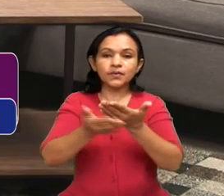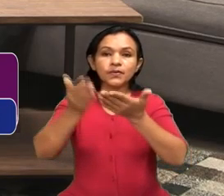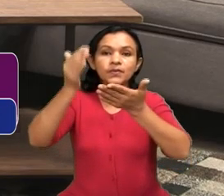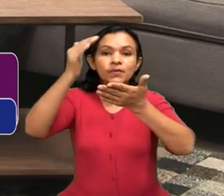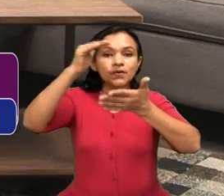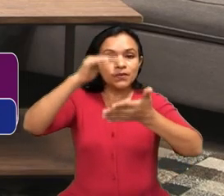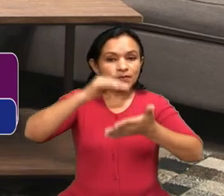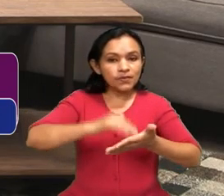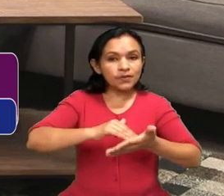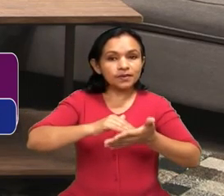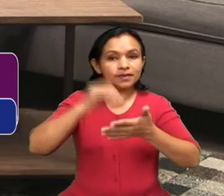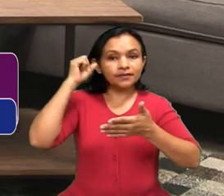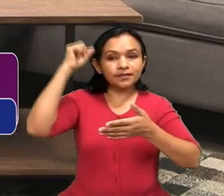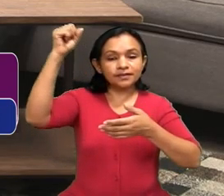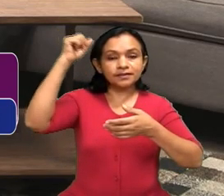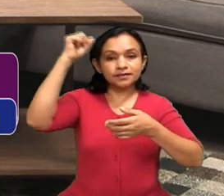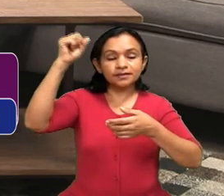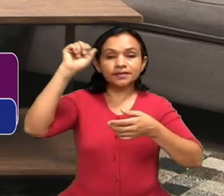al poder,